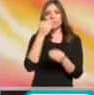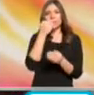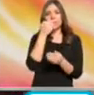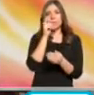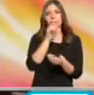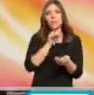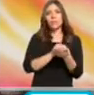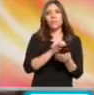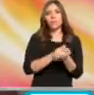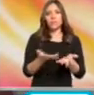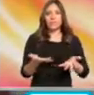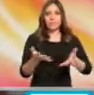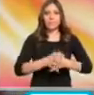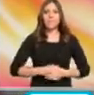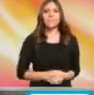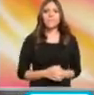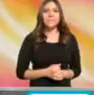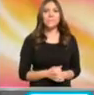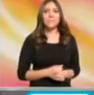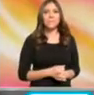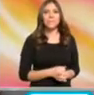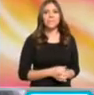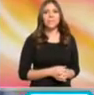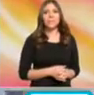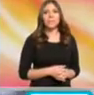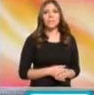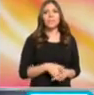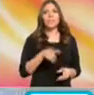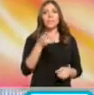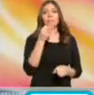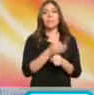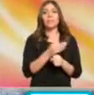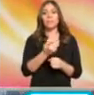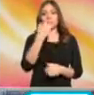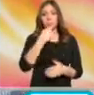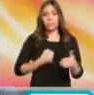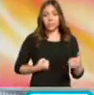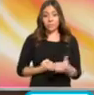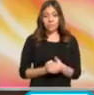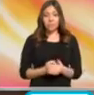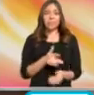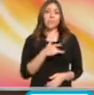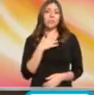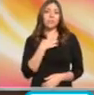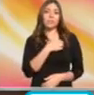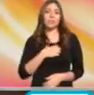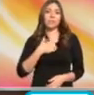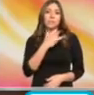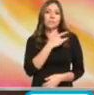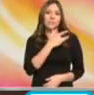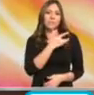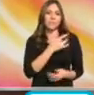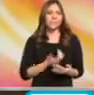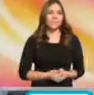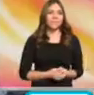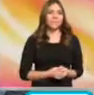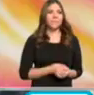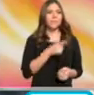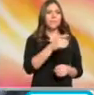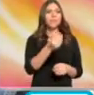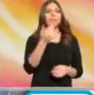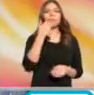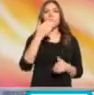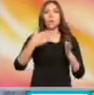Queremos Claro, ¿cómo nos van a desayunar. dejar por fuera con... Vamos a hablar... de- Barriga llena, algo que me corazón encanta. contento. Lo bueno que nunca Es cierto. vienen de la cocina y nunca nos comparten. Nos